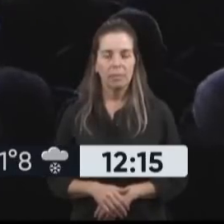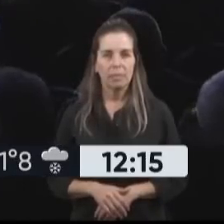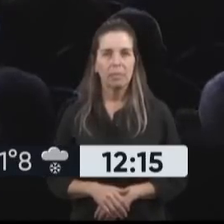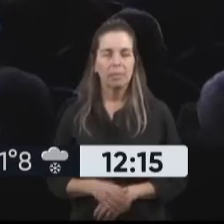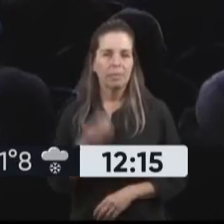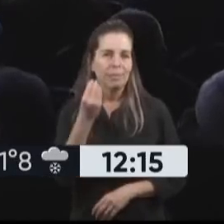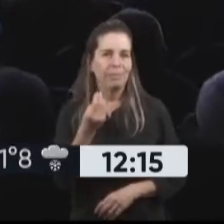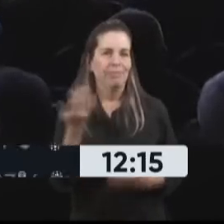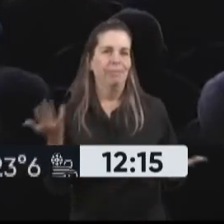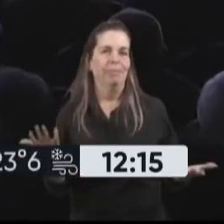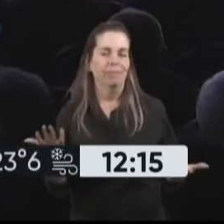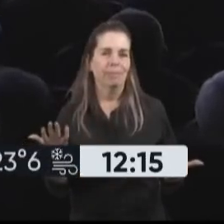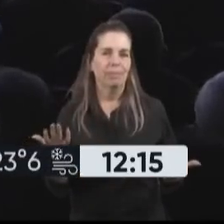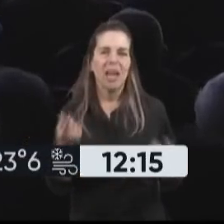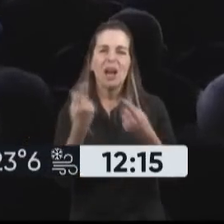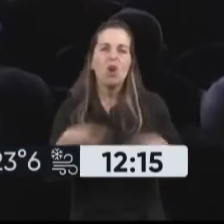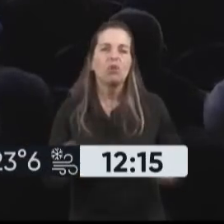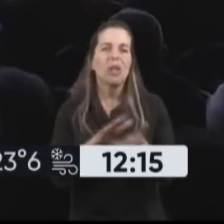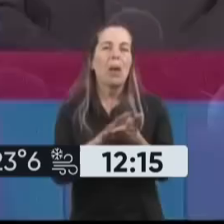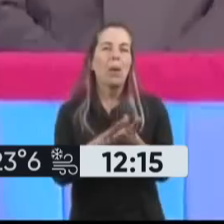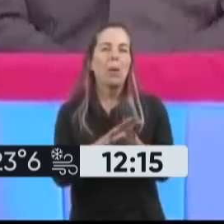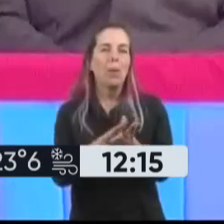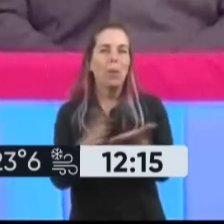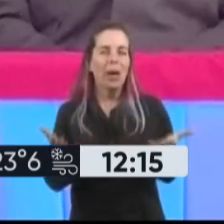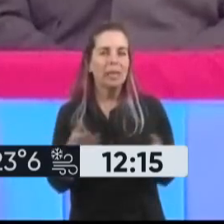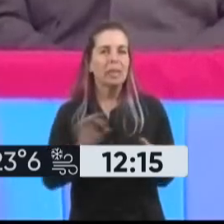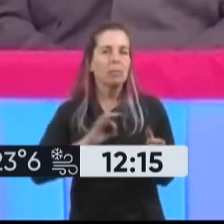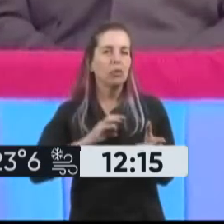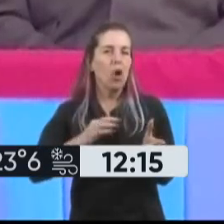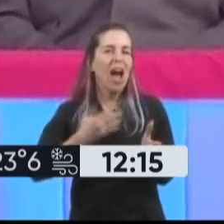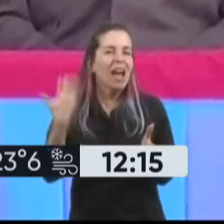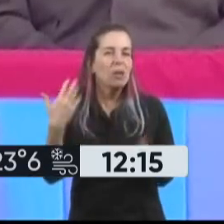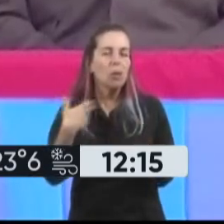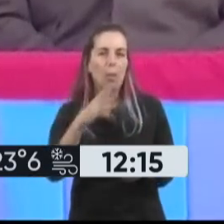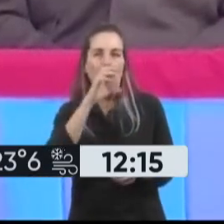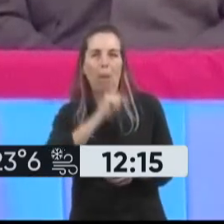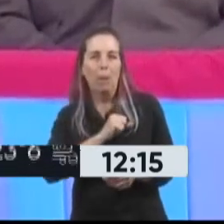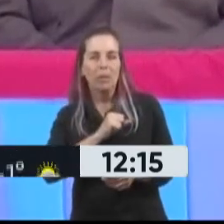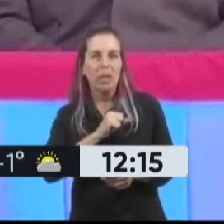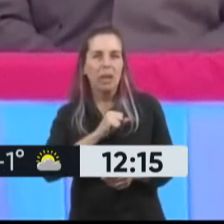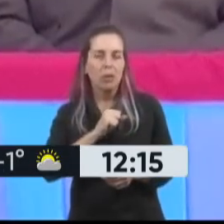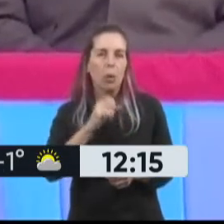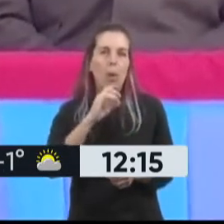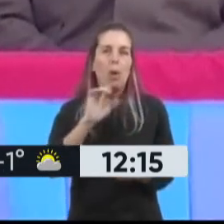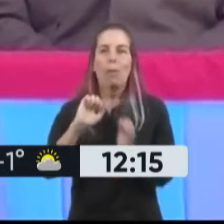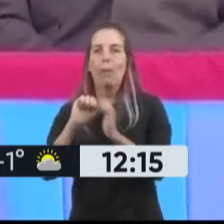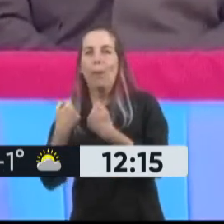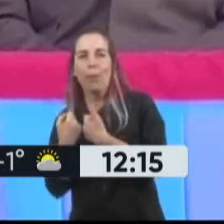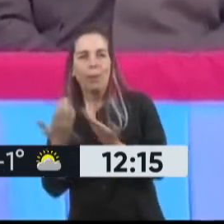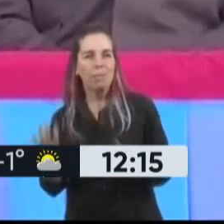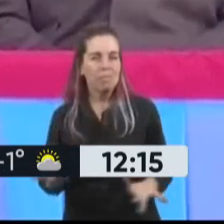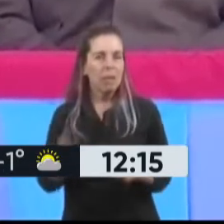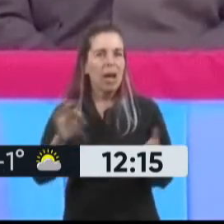¿Cómo puede ser que una verdad tan elemental haya sido tabú en la Argentina durante tanto tiempo? ¿Cómo puede ser que